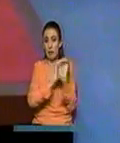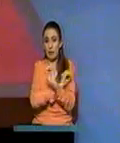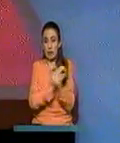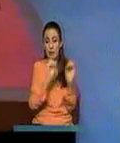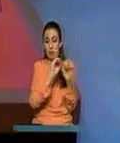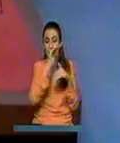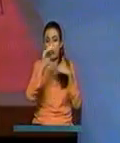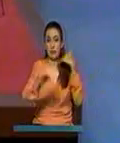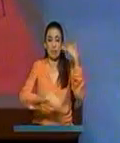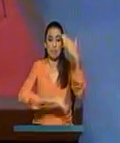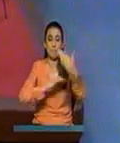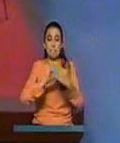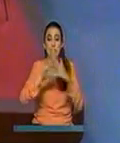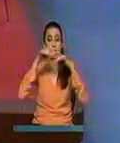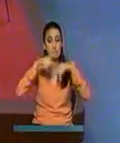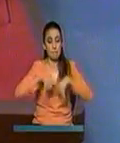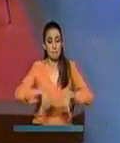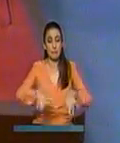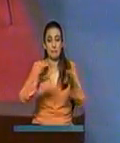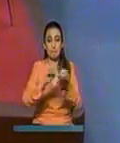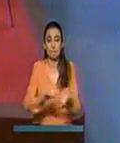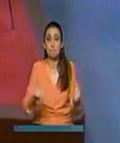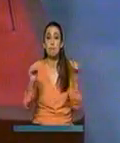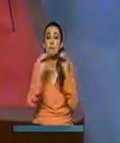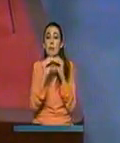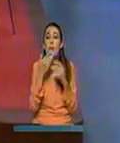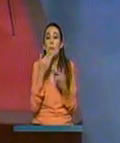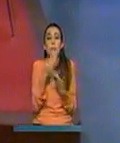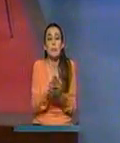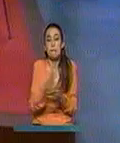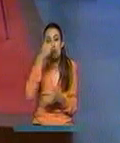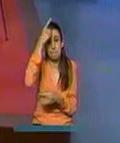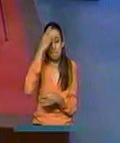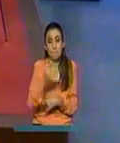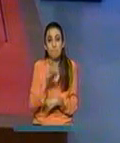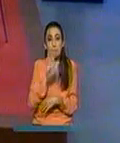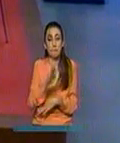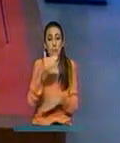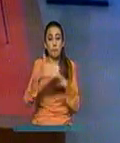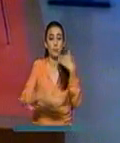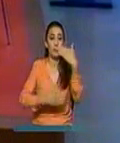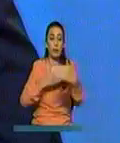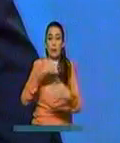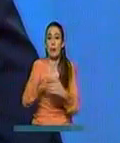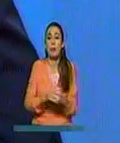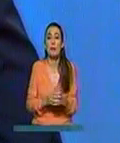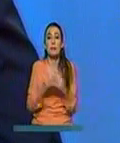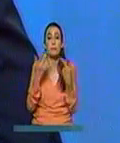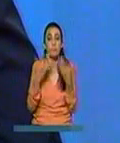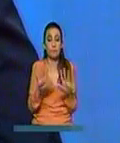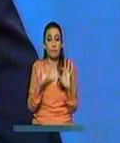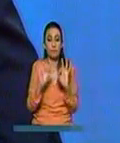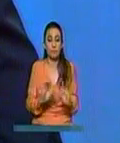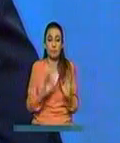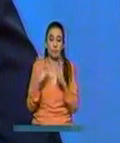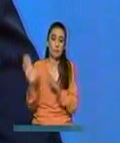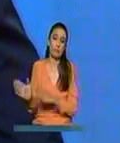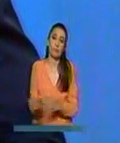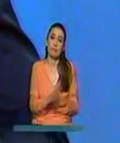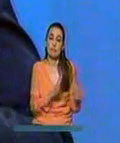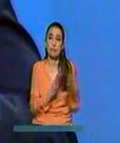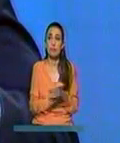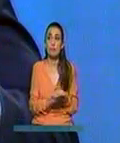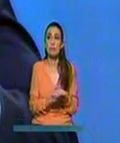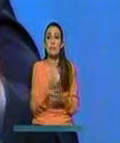definidos. Decía, por ejemplo, en el tema ICE, que es lo que más nos impacta,